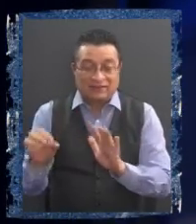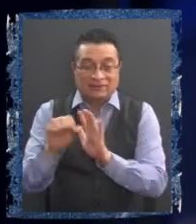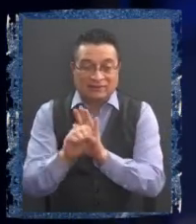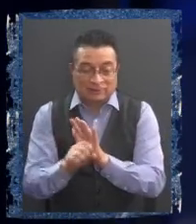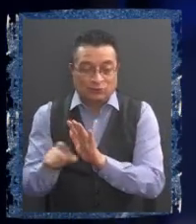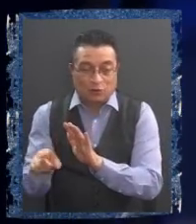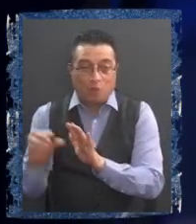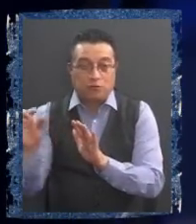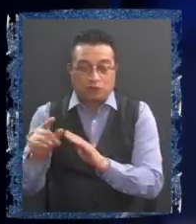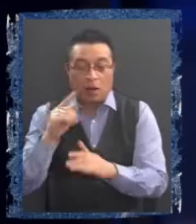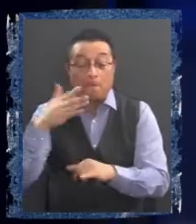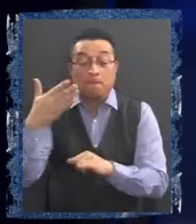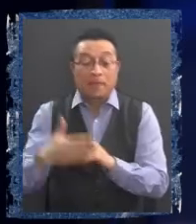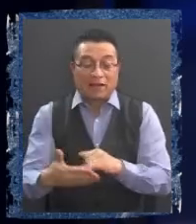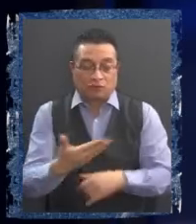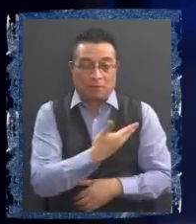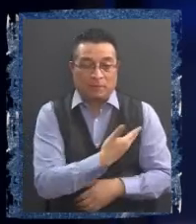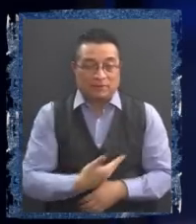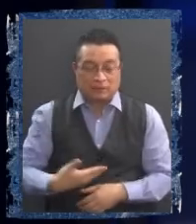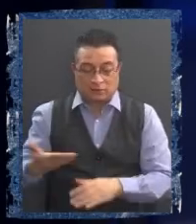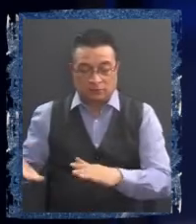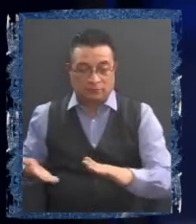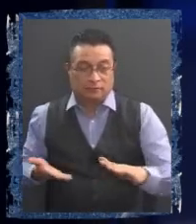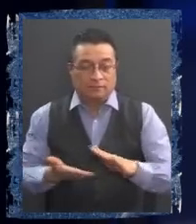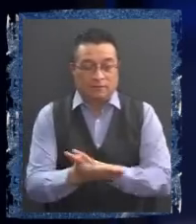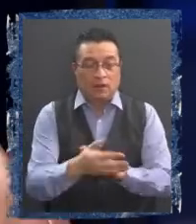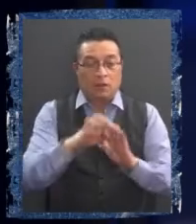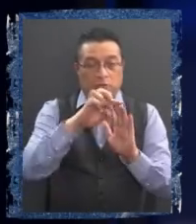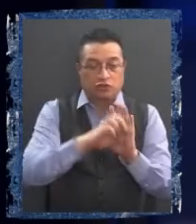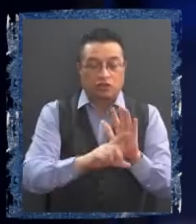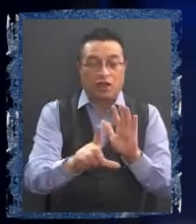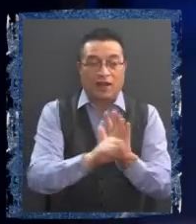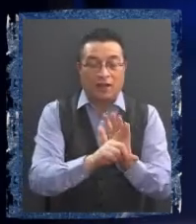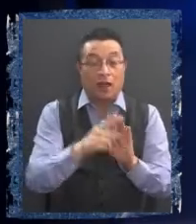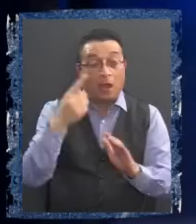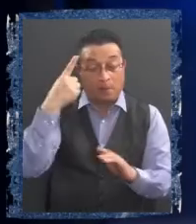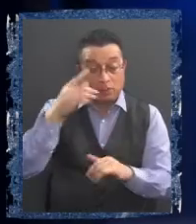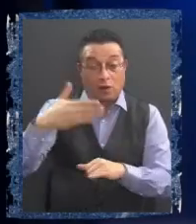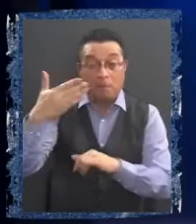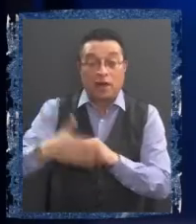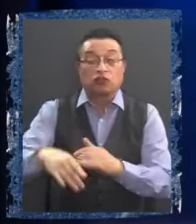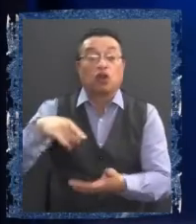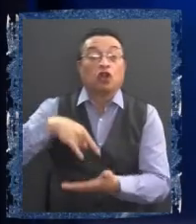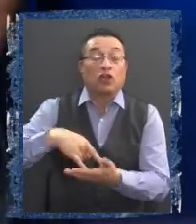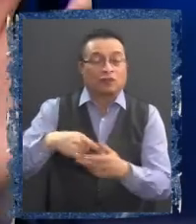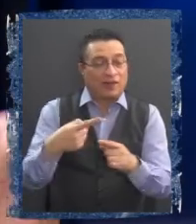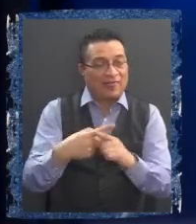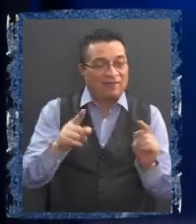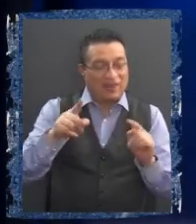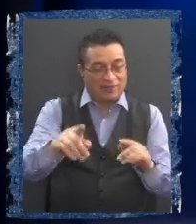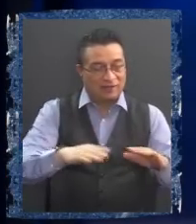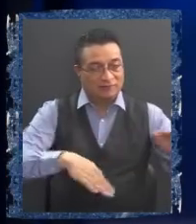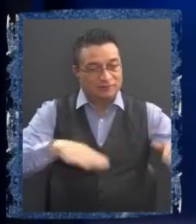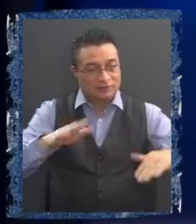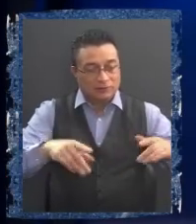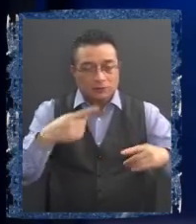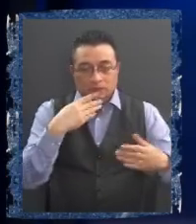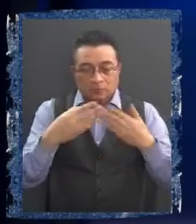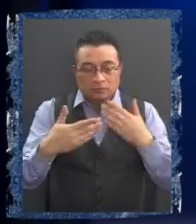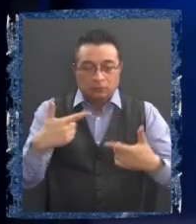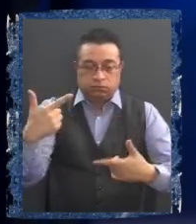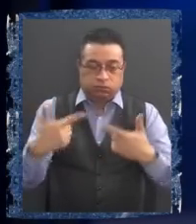que tiene el presidente de la República para enviar un proyecto de ley, pero no el plazo que tiene el Congreso para discutirlo. Eso va a ser ciertamente una discusión